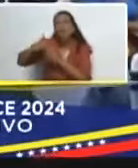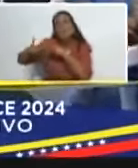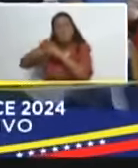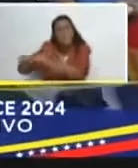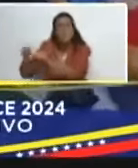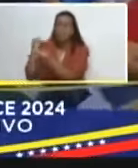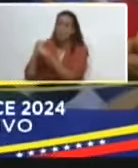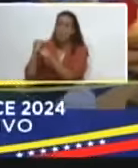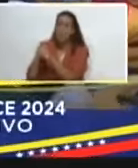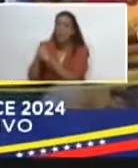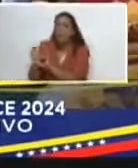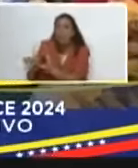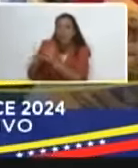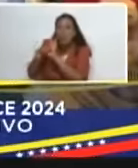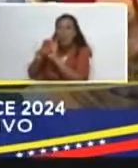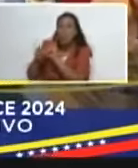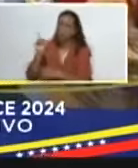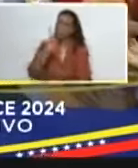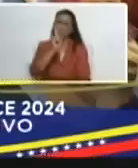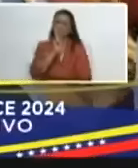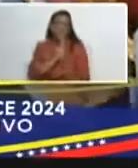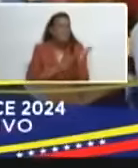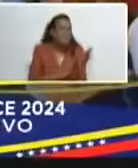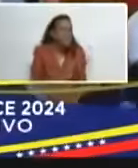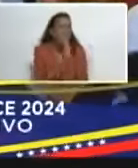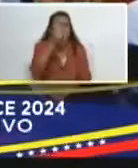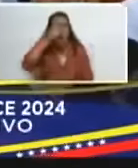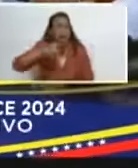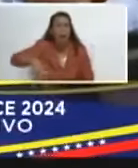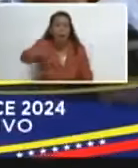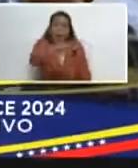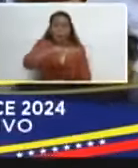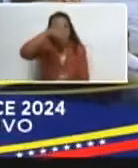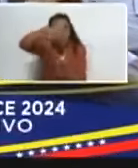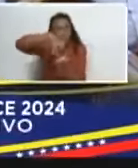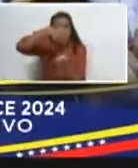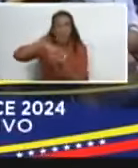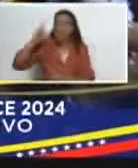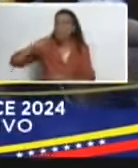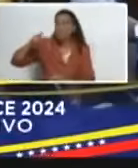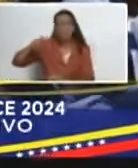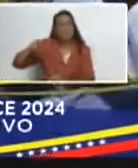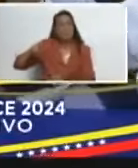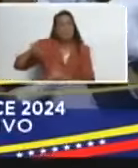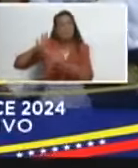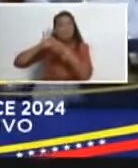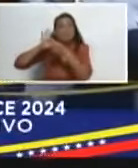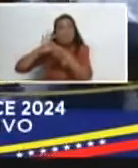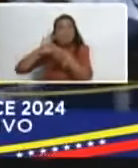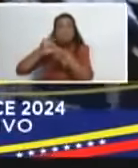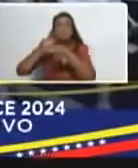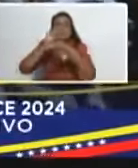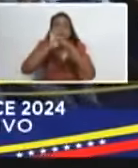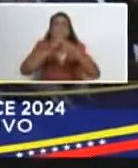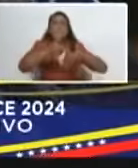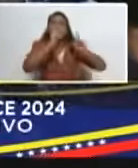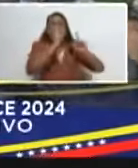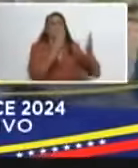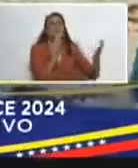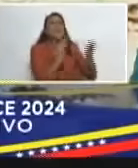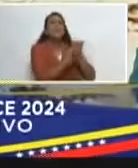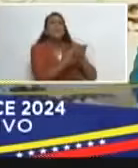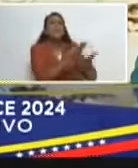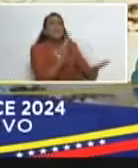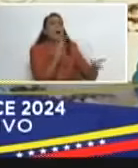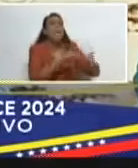también crece y seguirá creciendo. No necesitamos permisos del